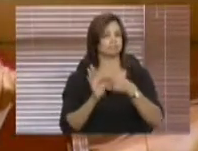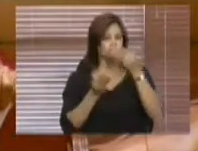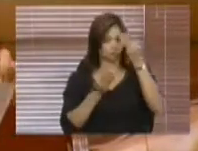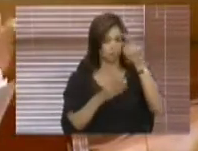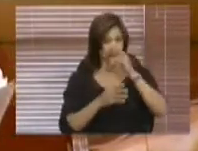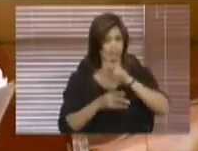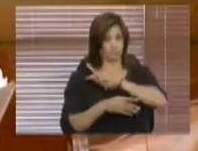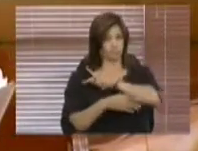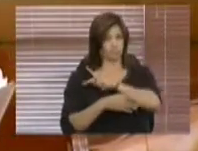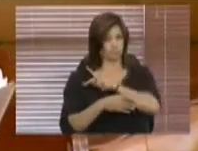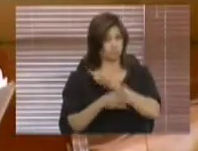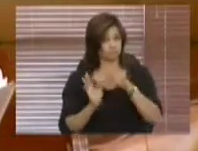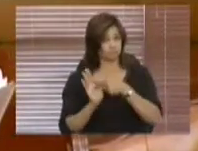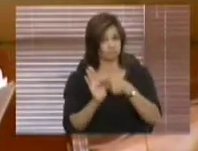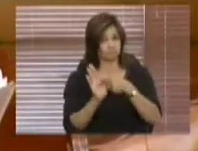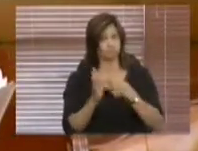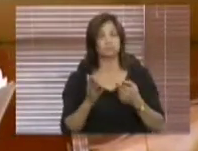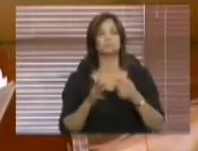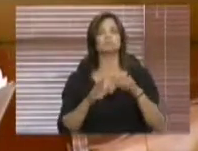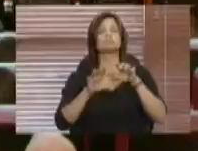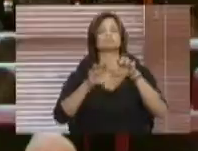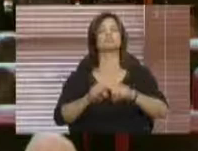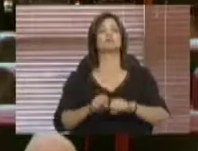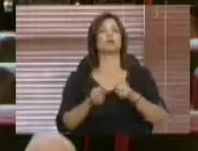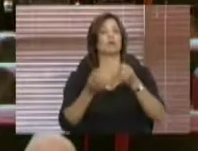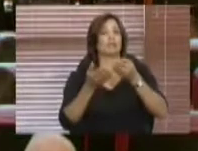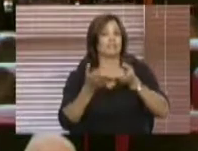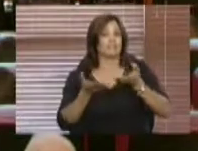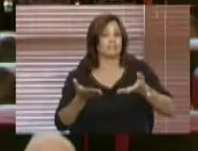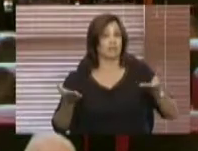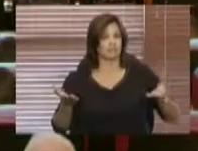información personal. Incautación de bienes.